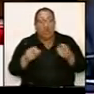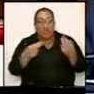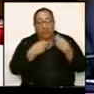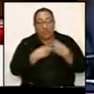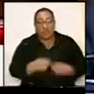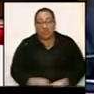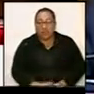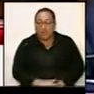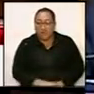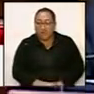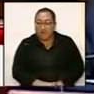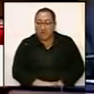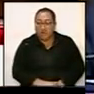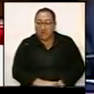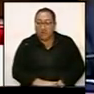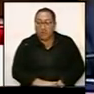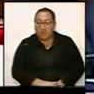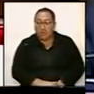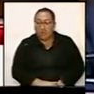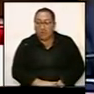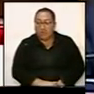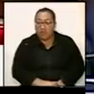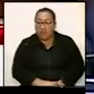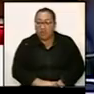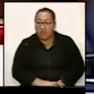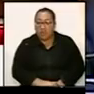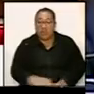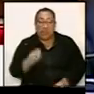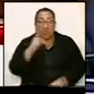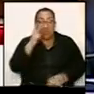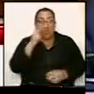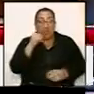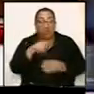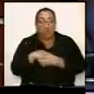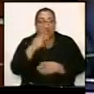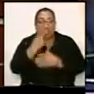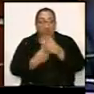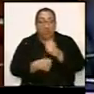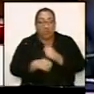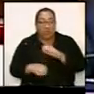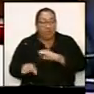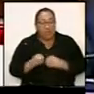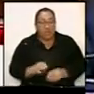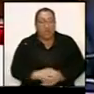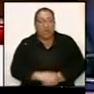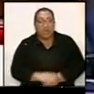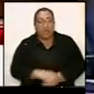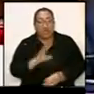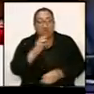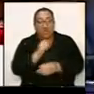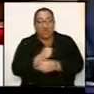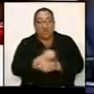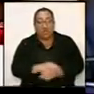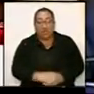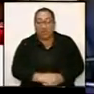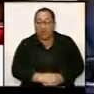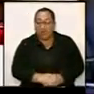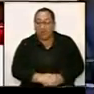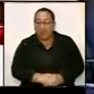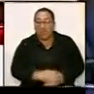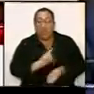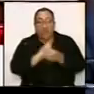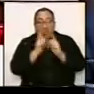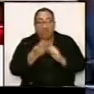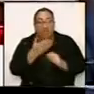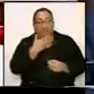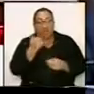representan, de cara a buscar el voto de confianza y la investidura para que realicen su trabajo en pos de transformar